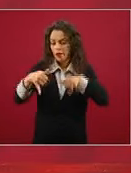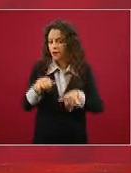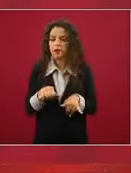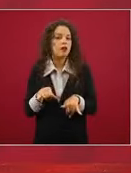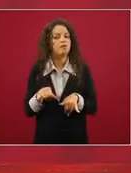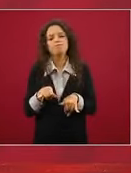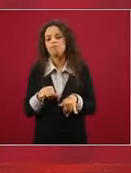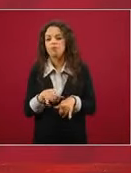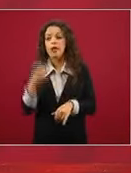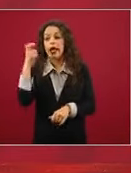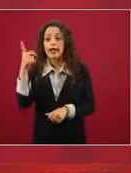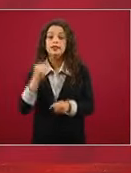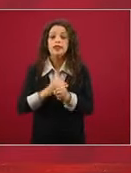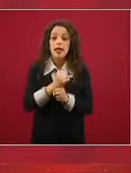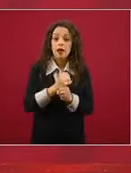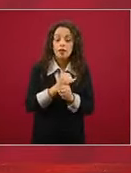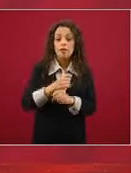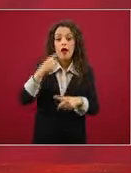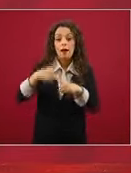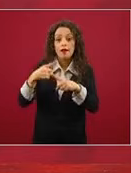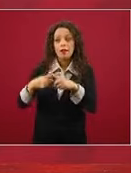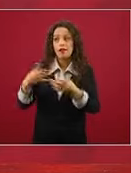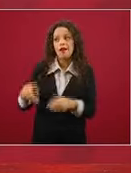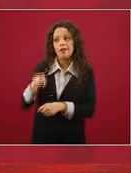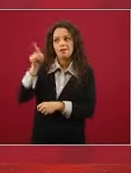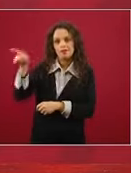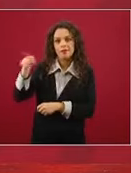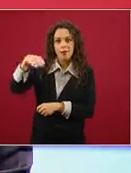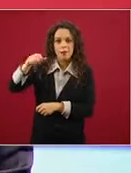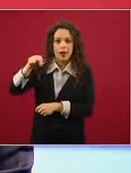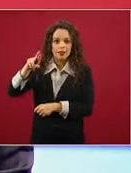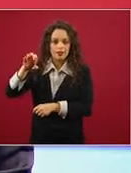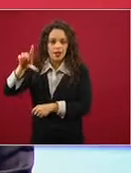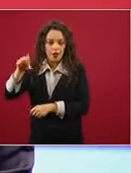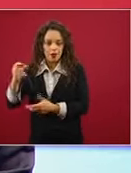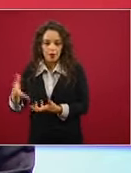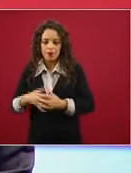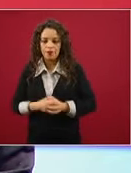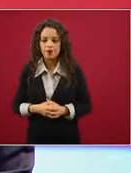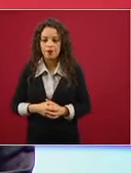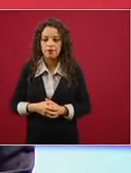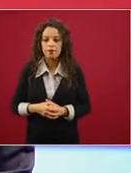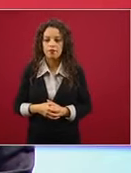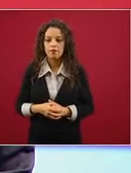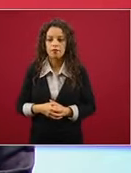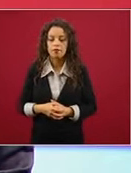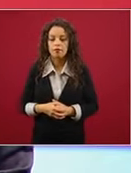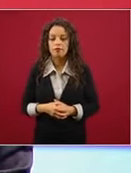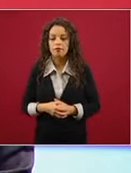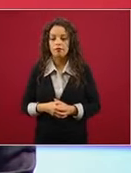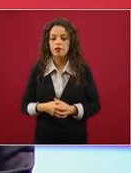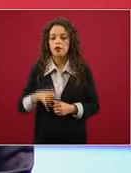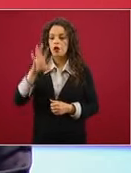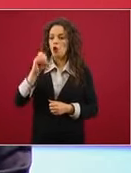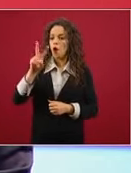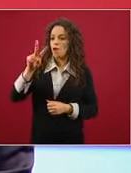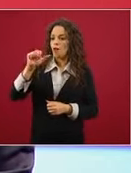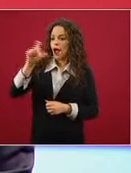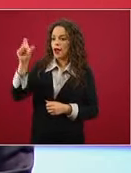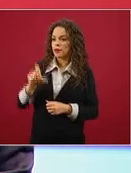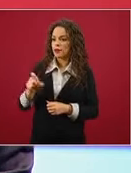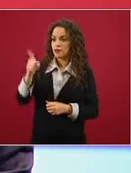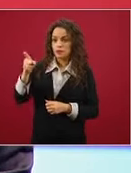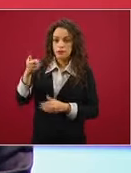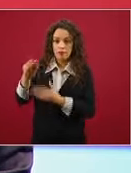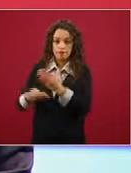canciller, pero la idea es que los mecanismos colaborativos, en particular la COVAX, que es la iniciativa